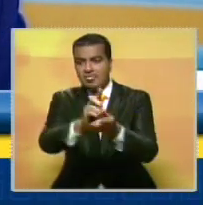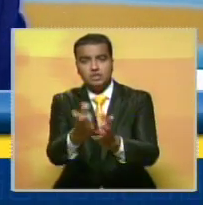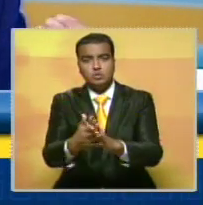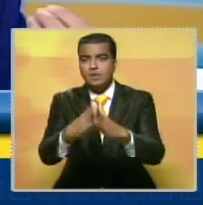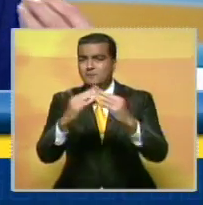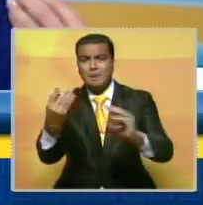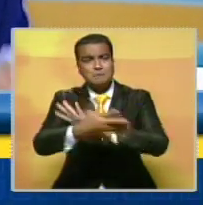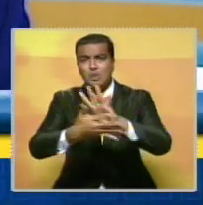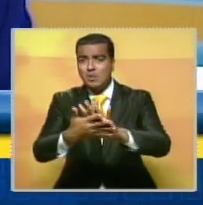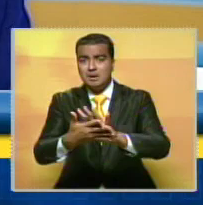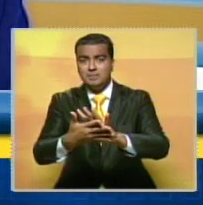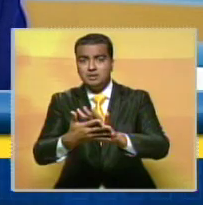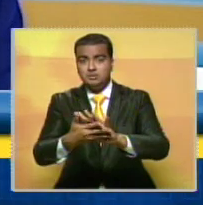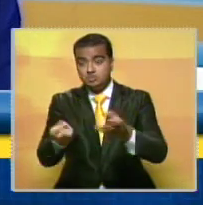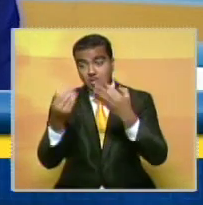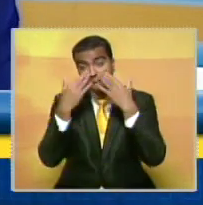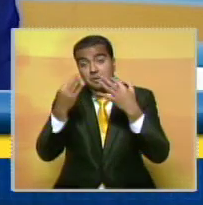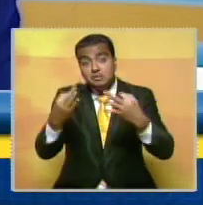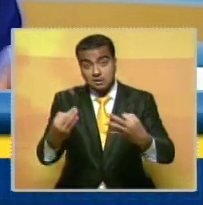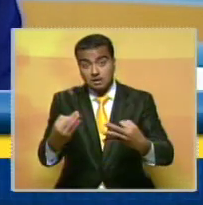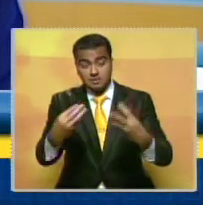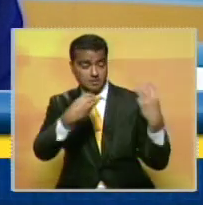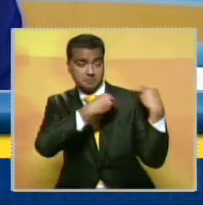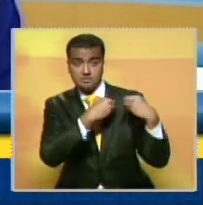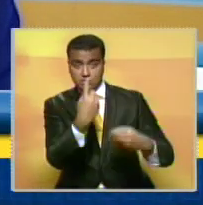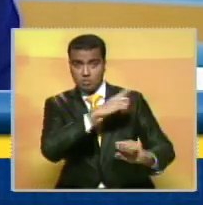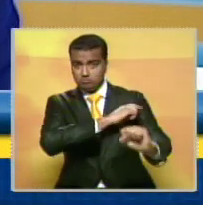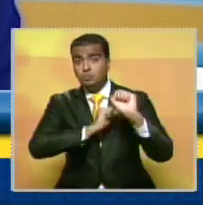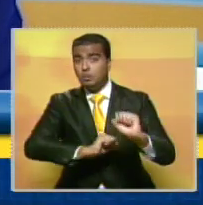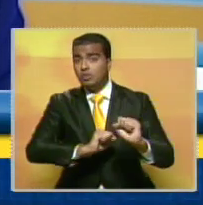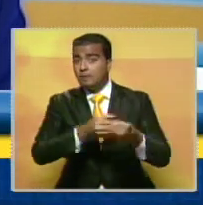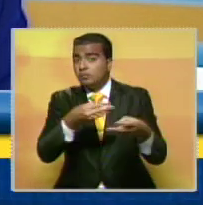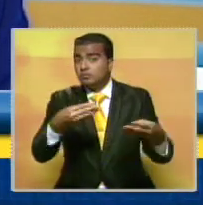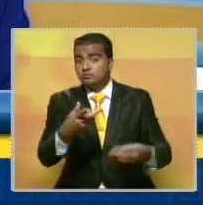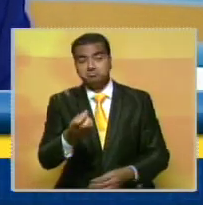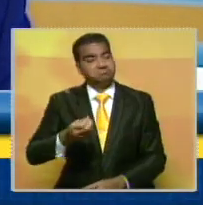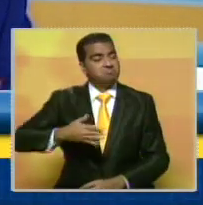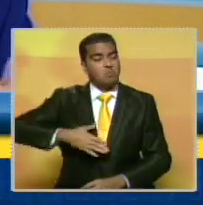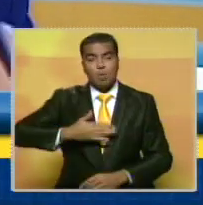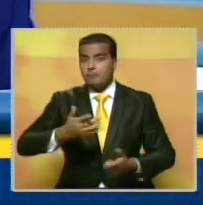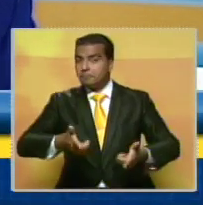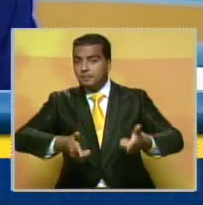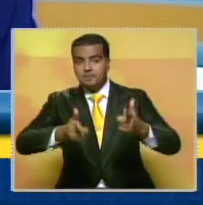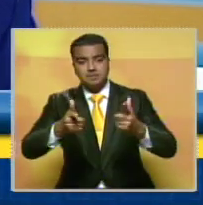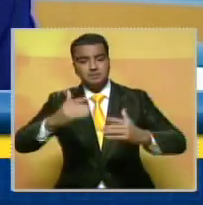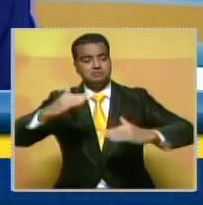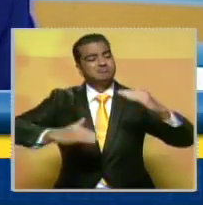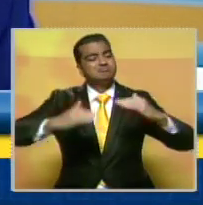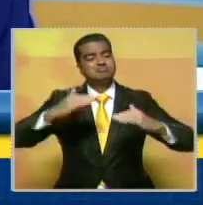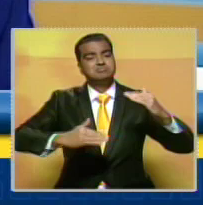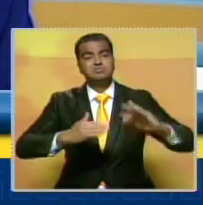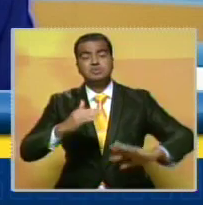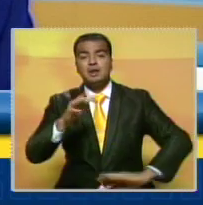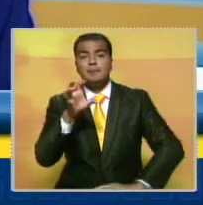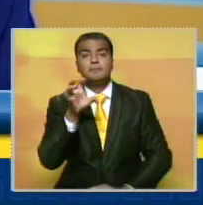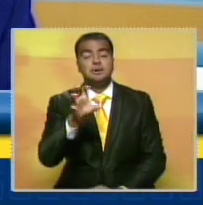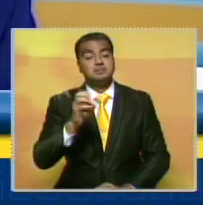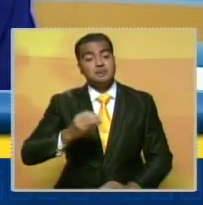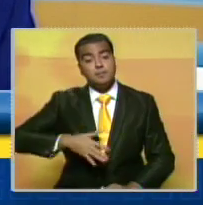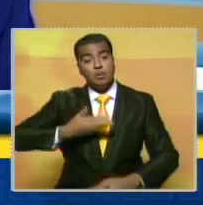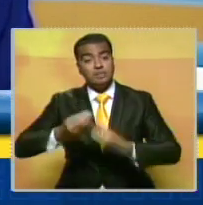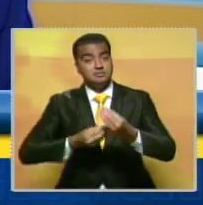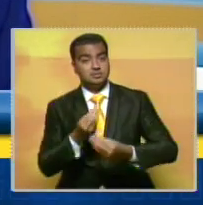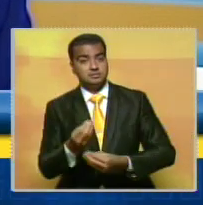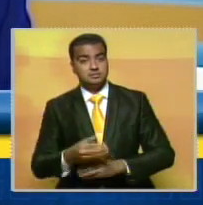Como representante de un poder del Estado, yo no puedo permitir la inestabilidad en el país.